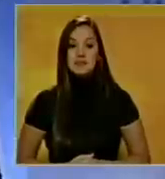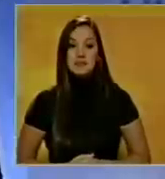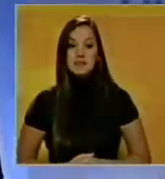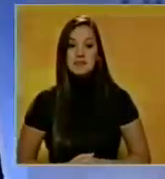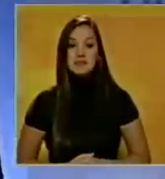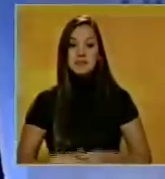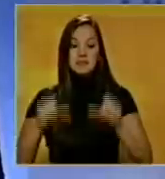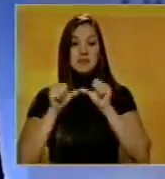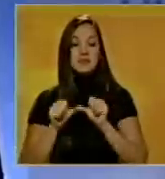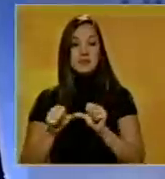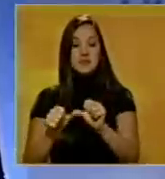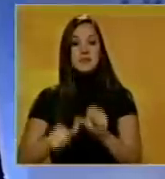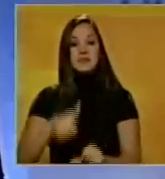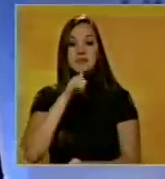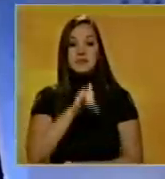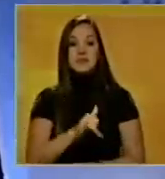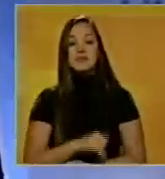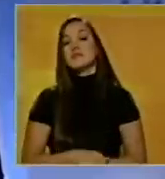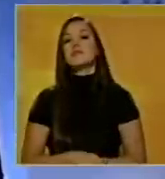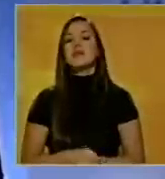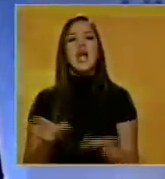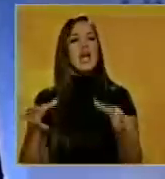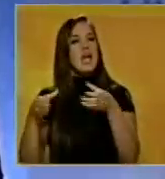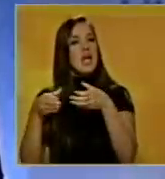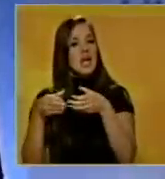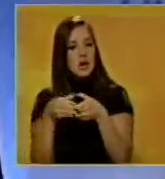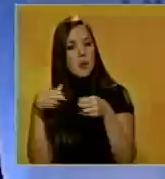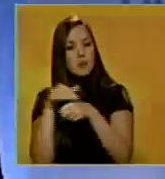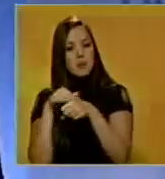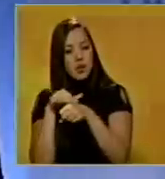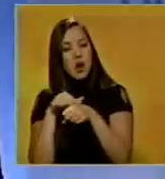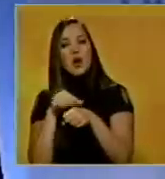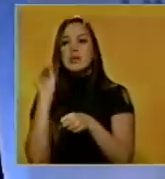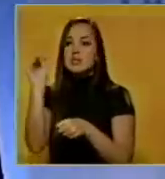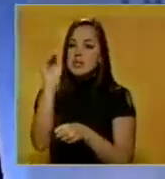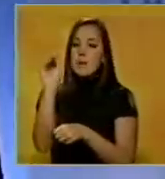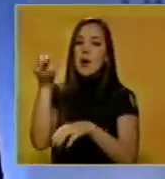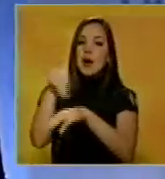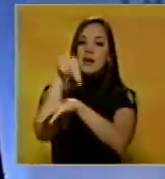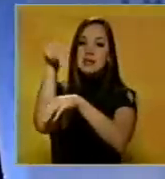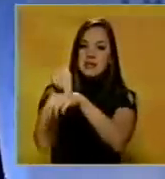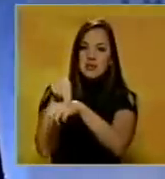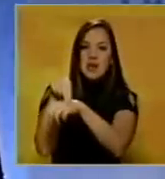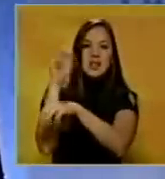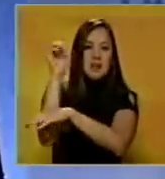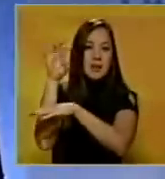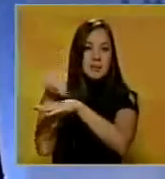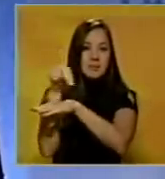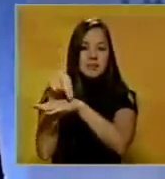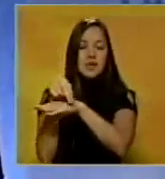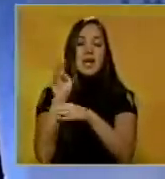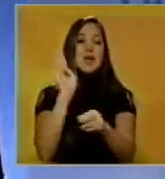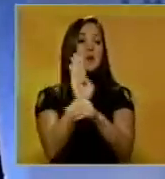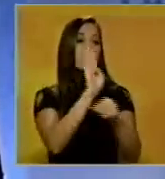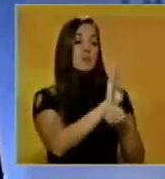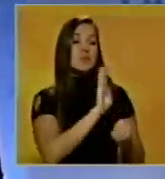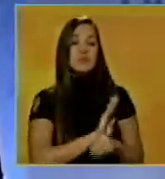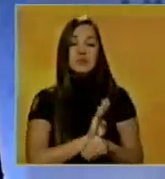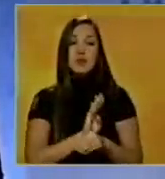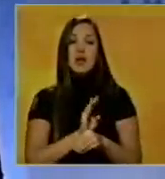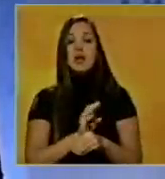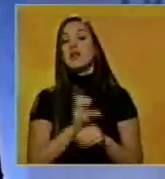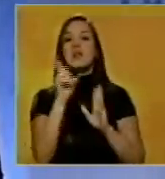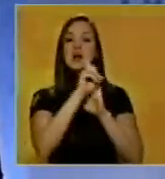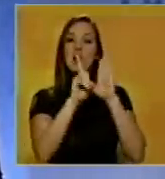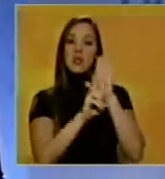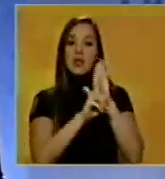Continuamos con más información. Amnistía Internacional instó a la nueva Asamblea Nacional a garantizar la protección y promoción de los